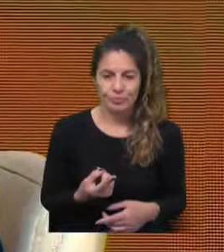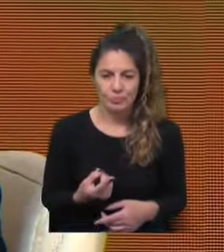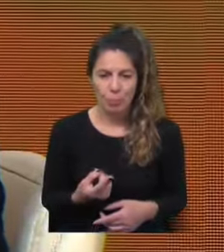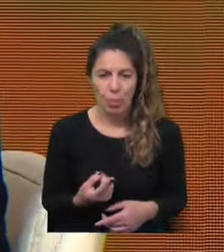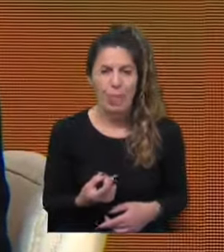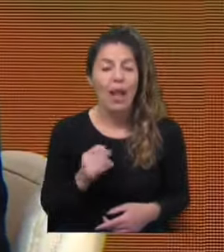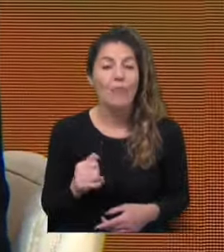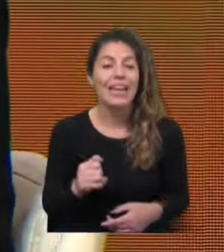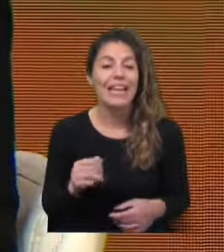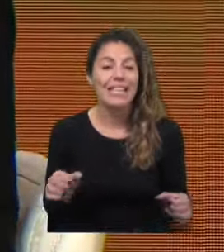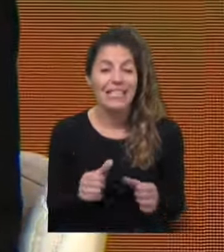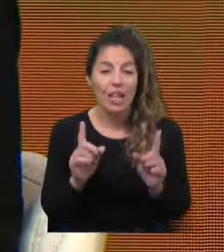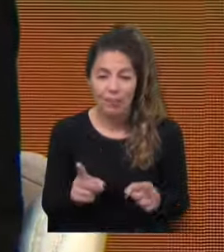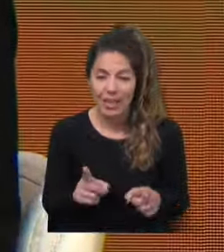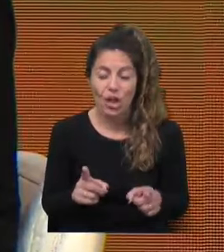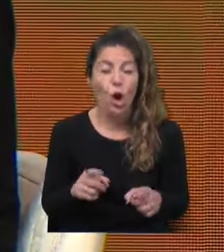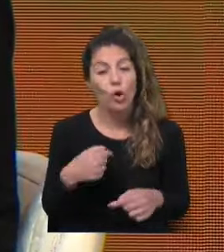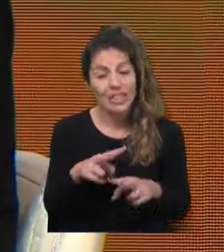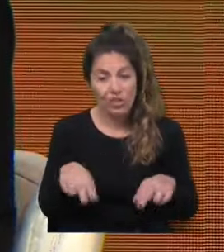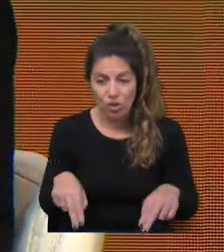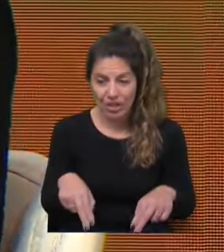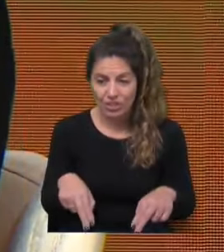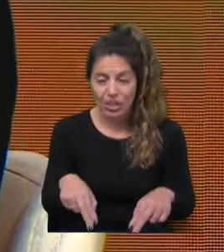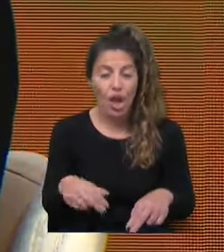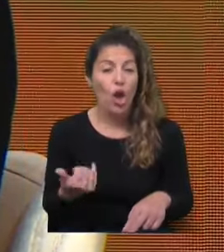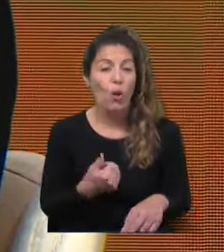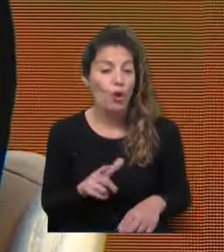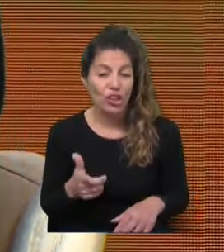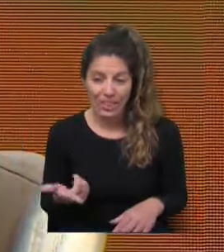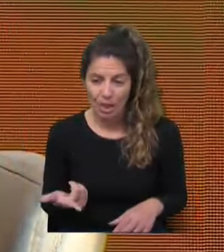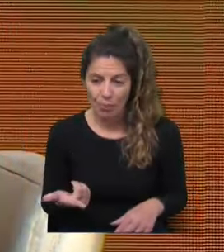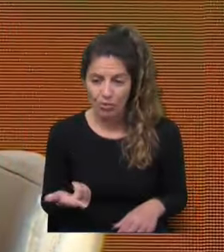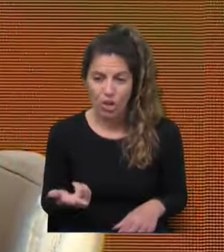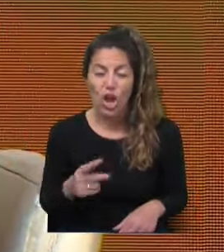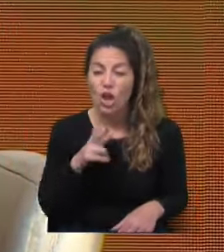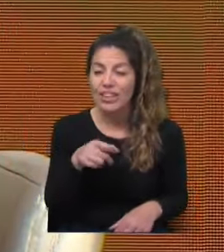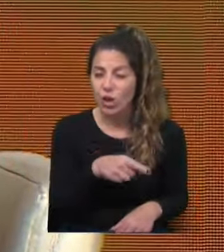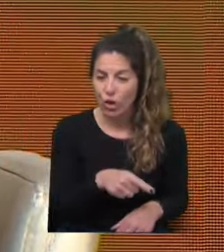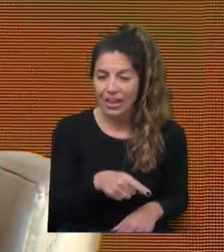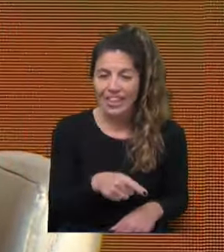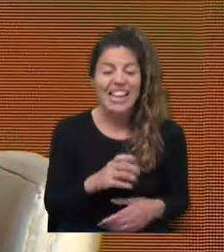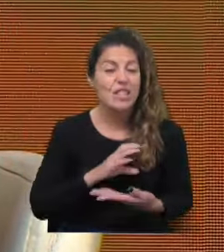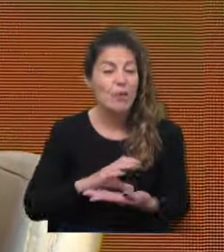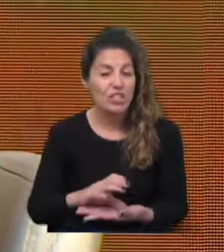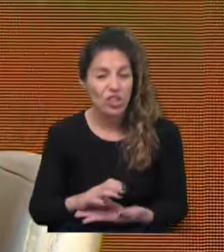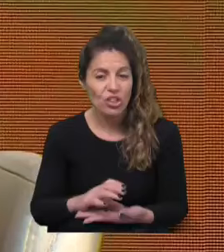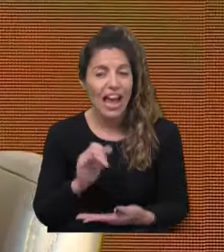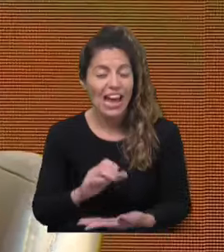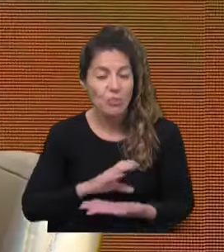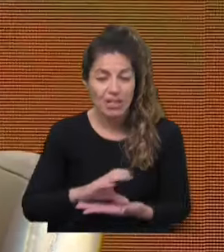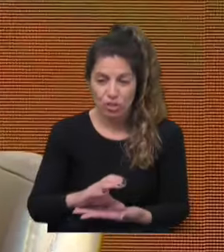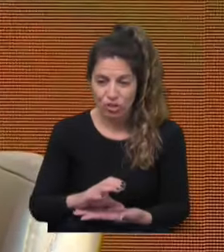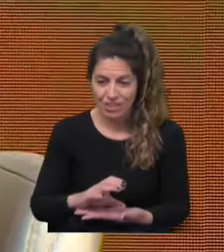Que había que revisar también otras exoneraciones, que como no tenemos, y lo que dijo Sergio recién, las inversiones. Hay